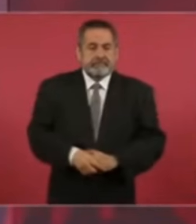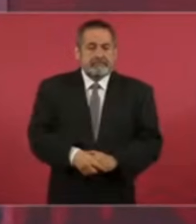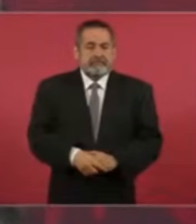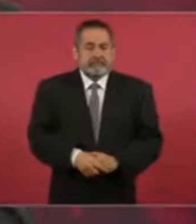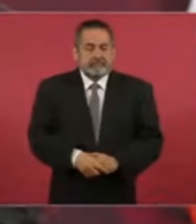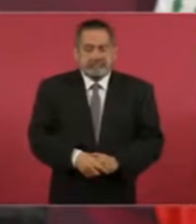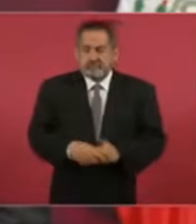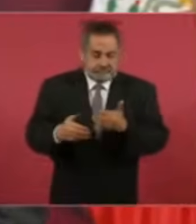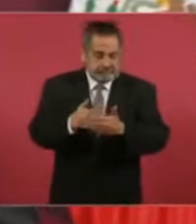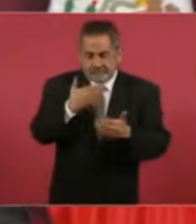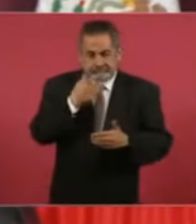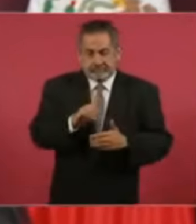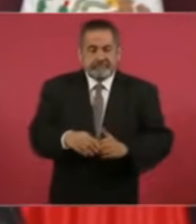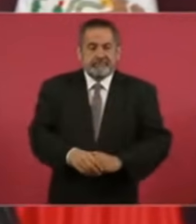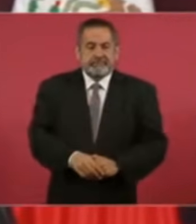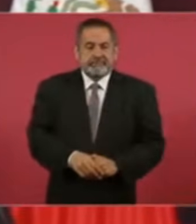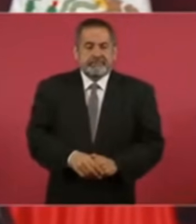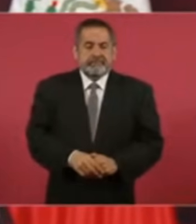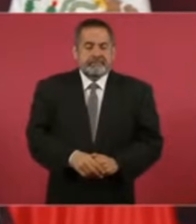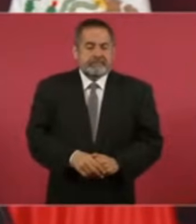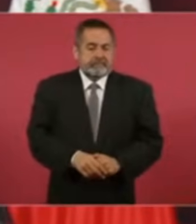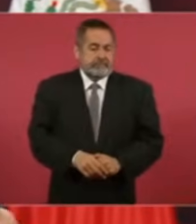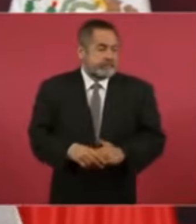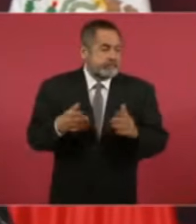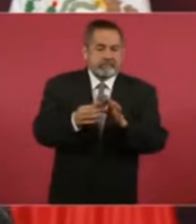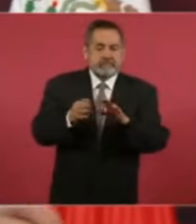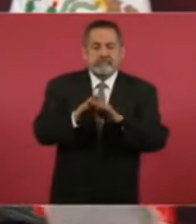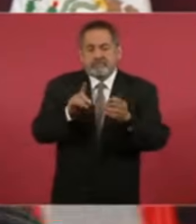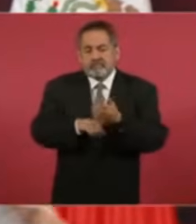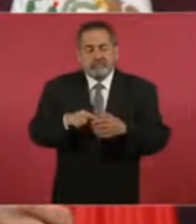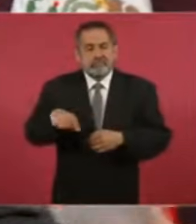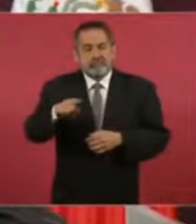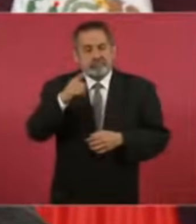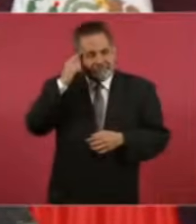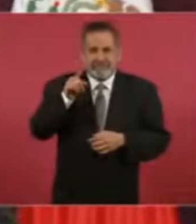tampoco en eso. Y ya no hablemos del ejido,